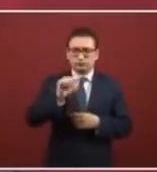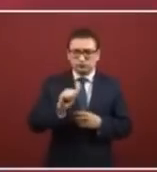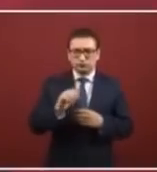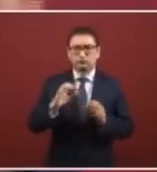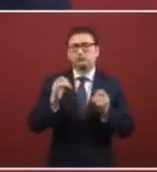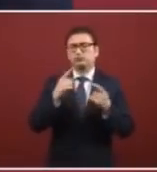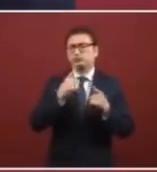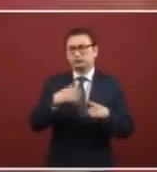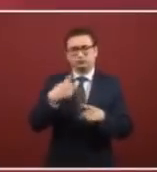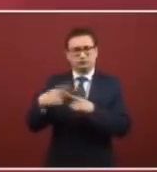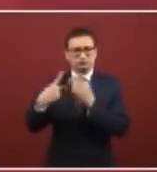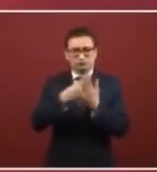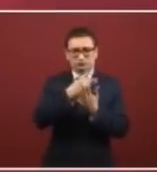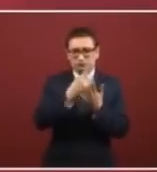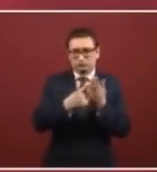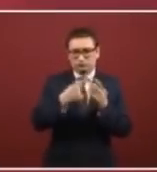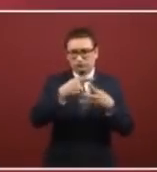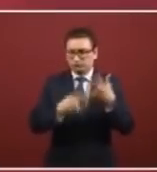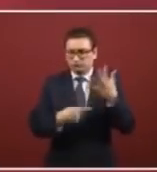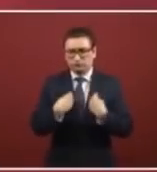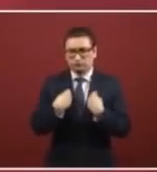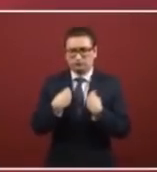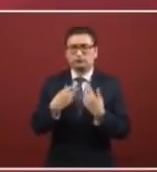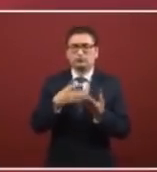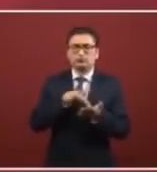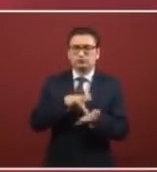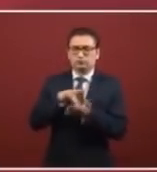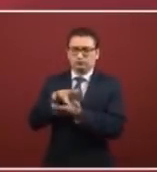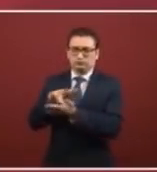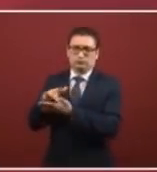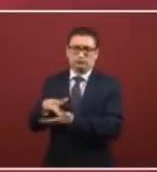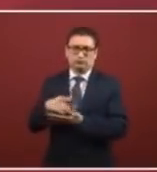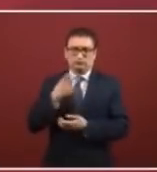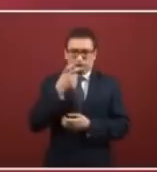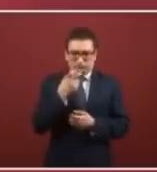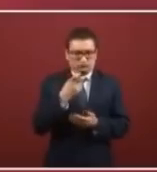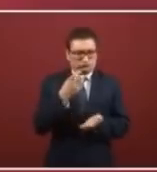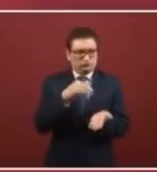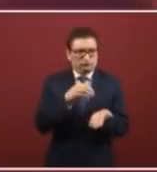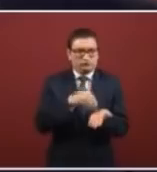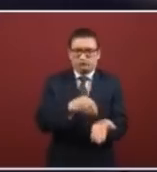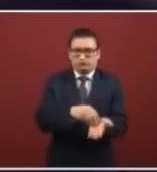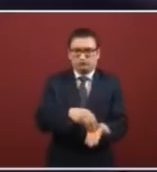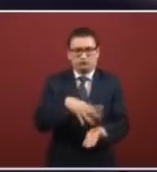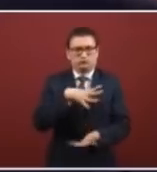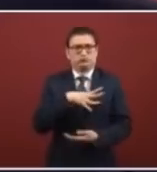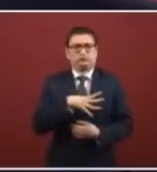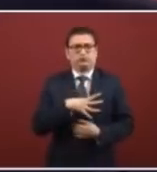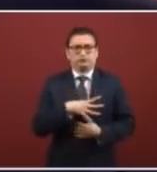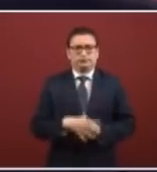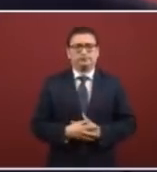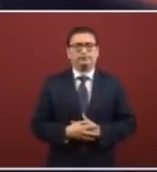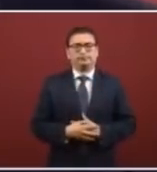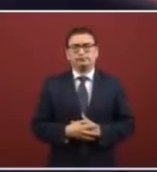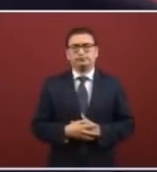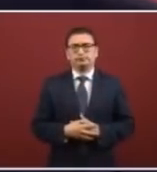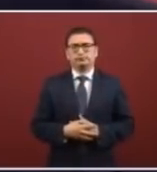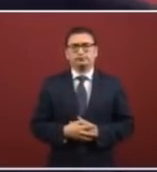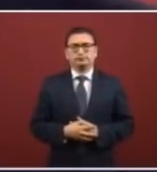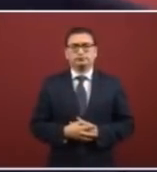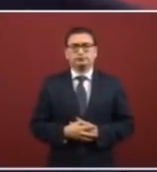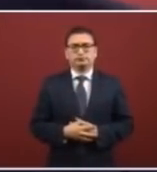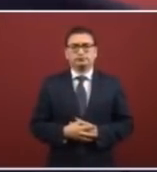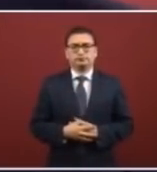y eso lo vamos a tener porque se están haciendo